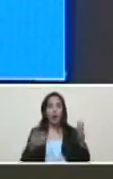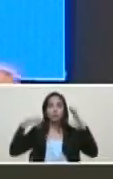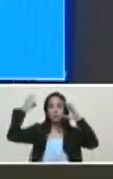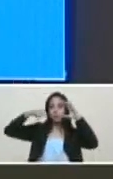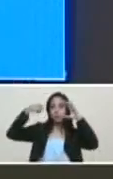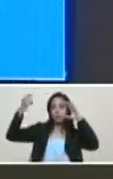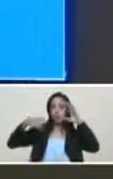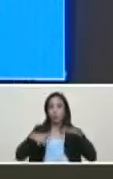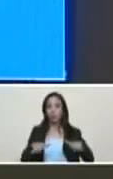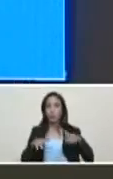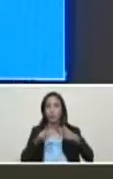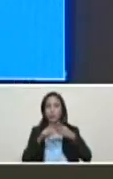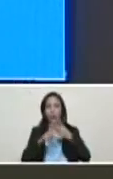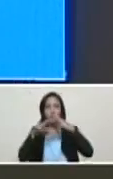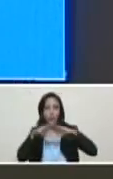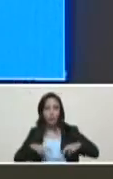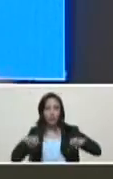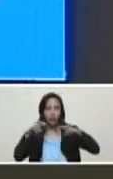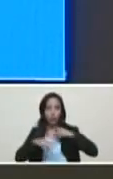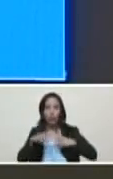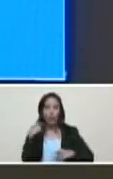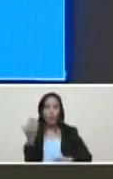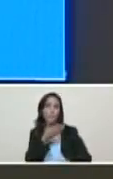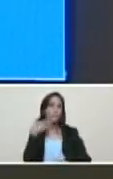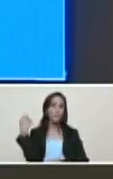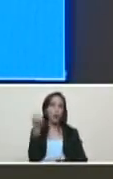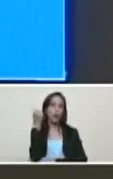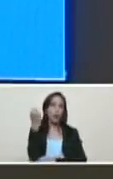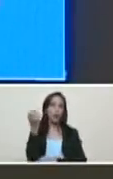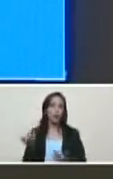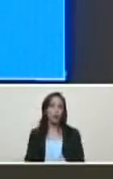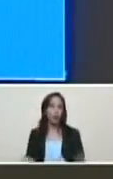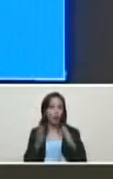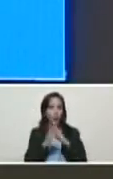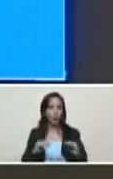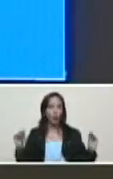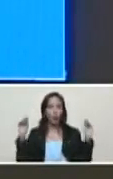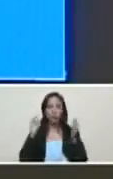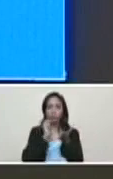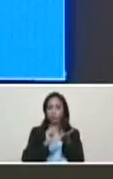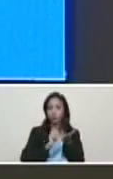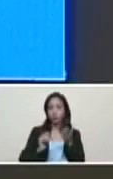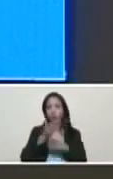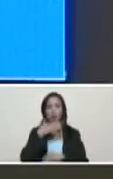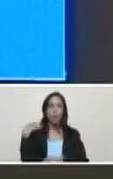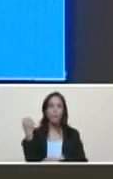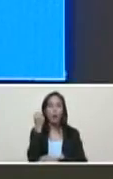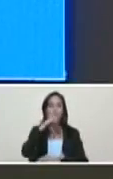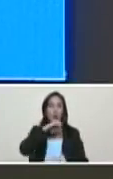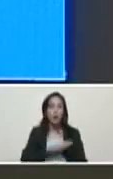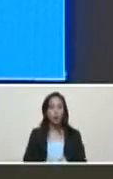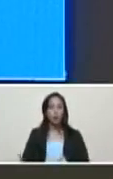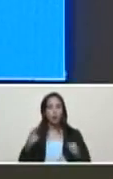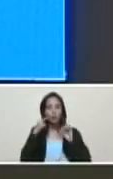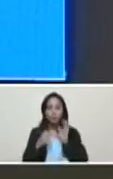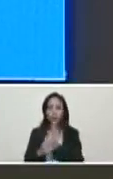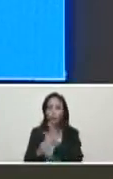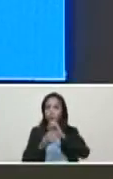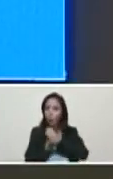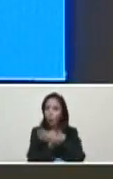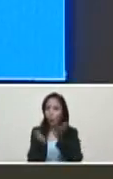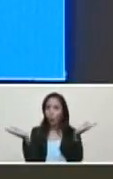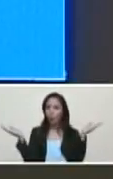a los mejores documentalistas, a los mejores guionistas, a los mejores escritores e historiadores para mostrar